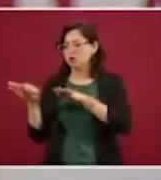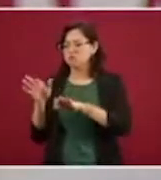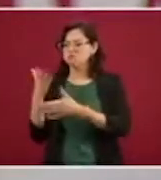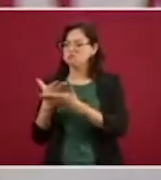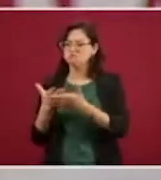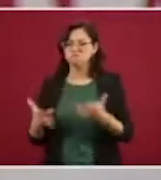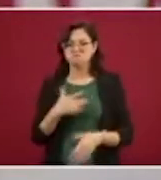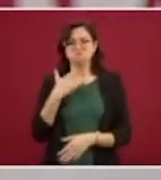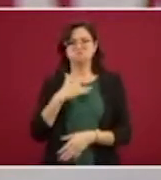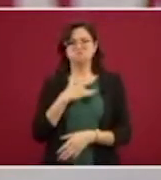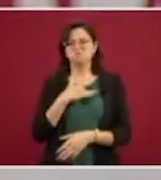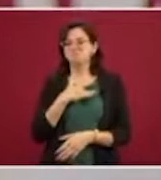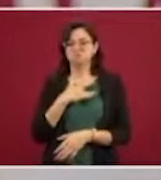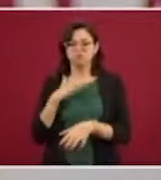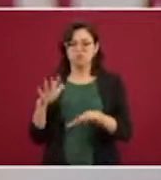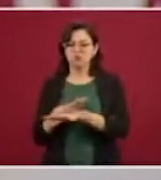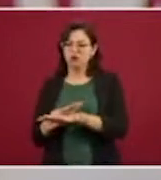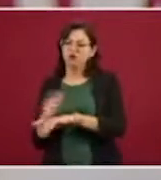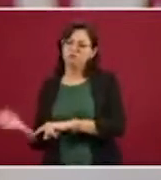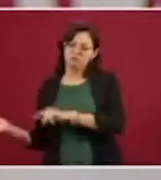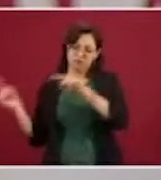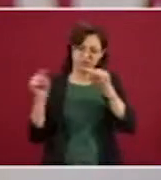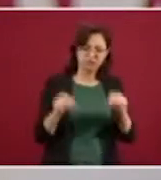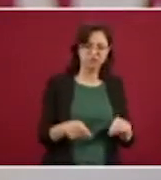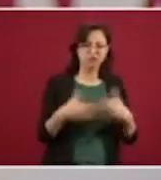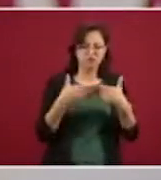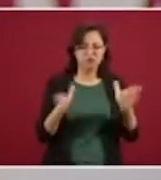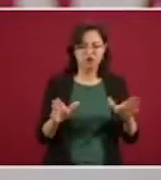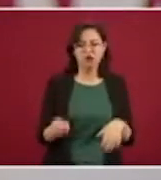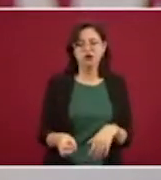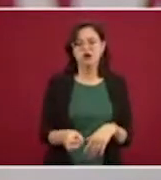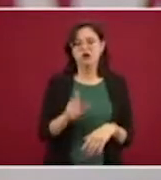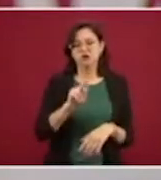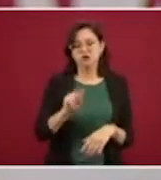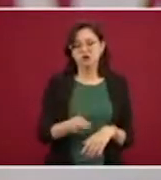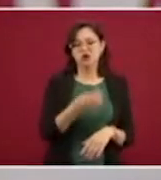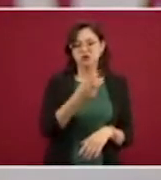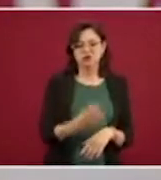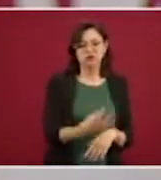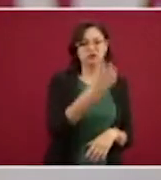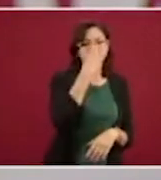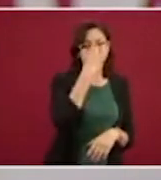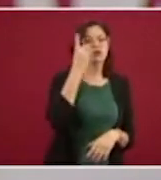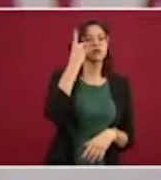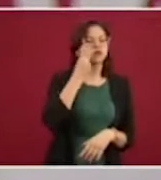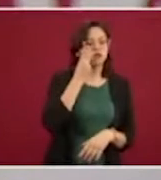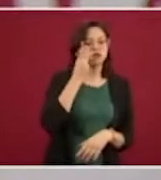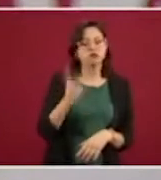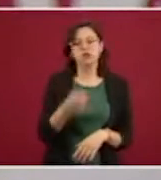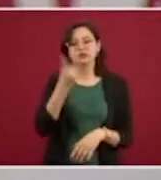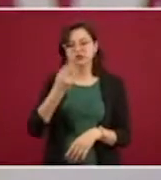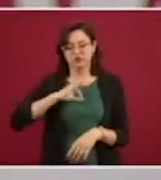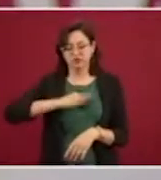ahora son 82 anestesiólogos, 3 infectólogos, 15, que aumentó por cierto un poco